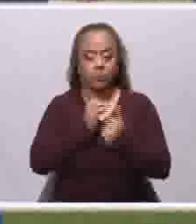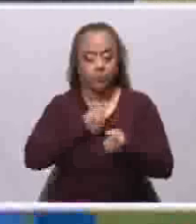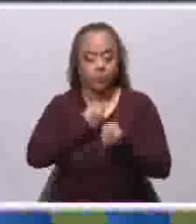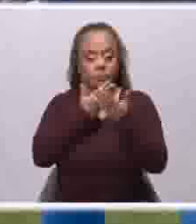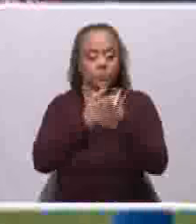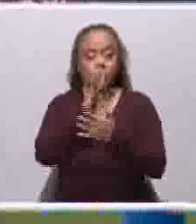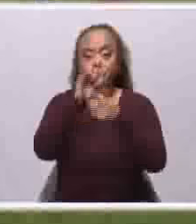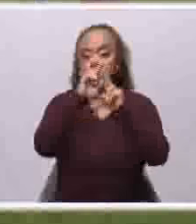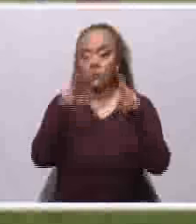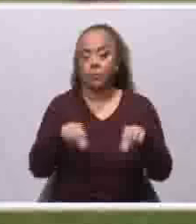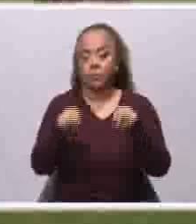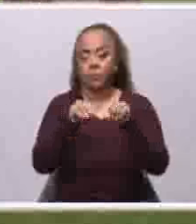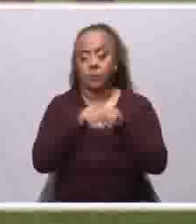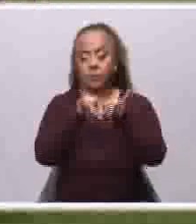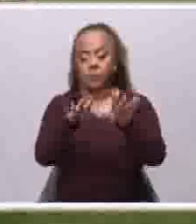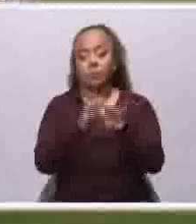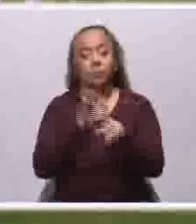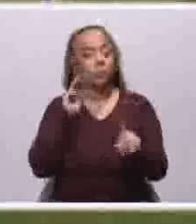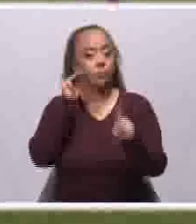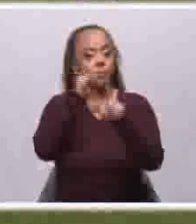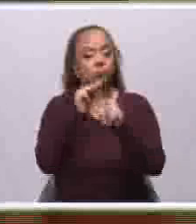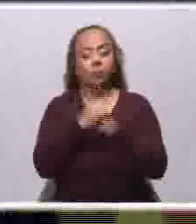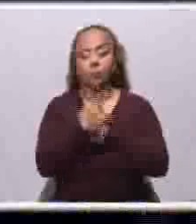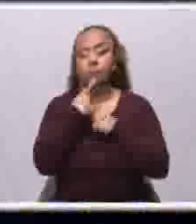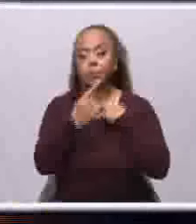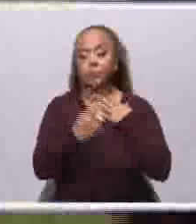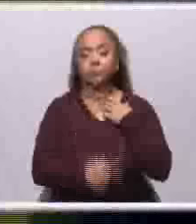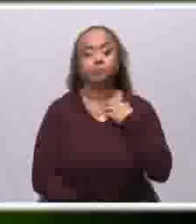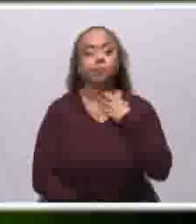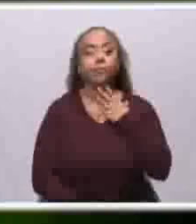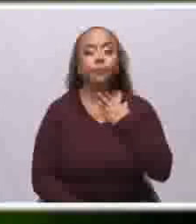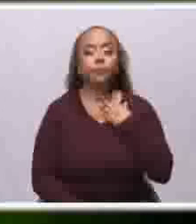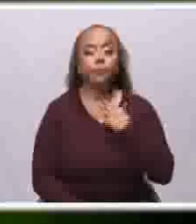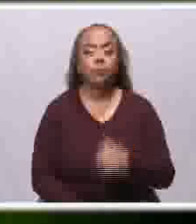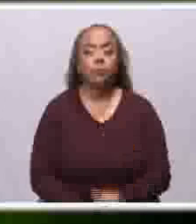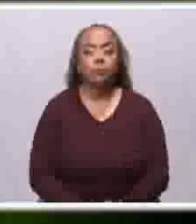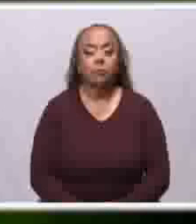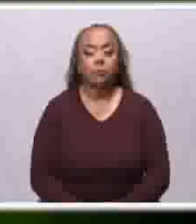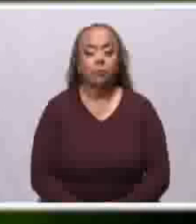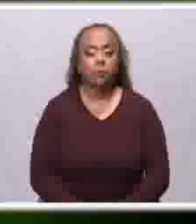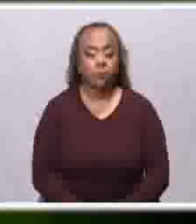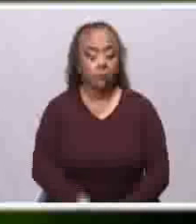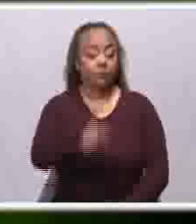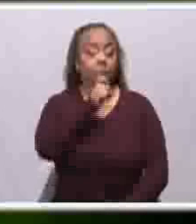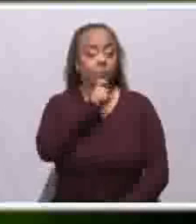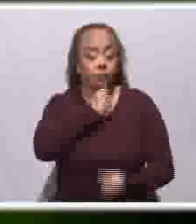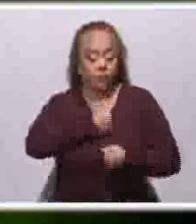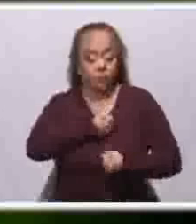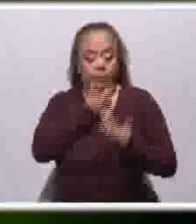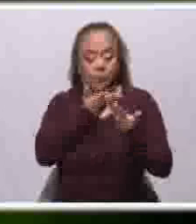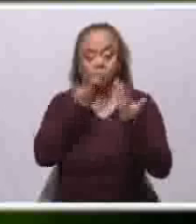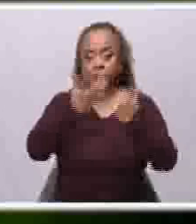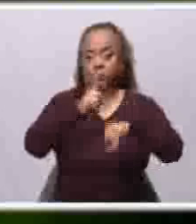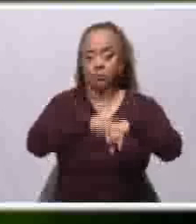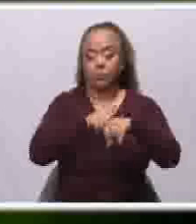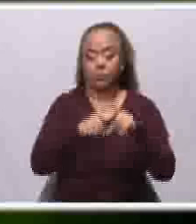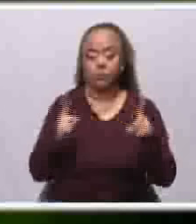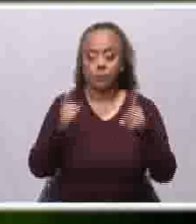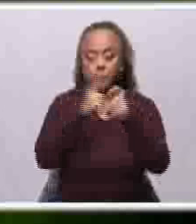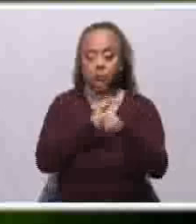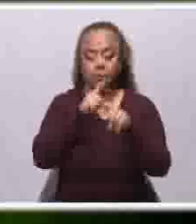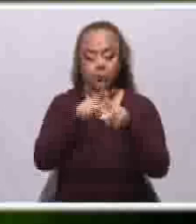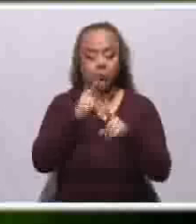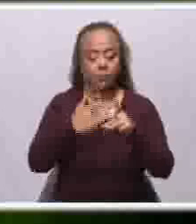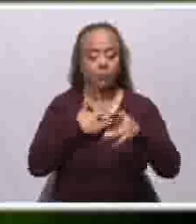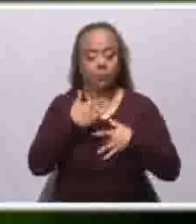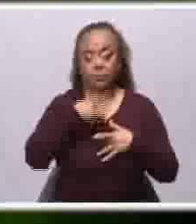través de sus redes sociales un mensaje donde destacaba lo siguiente Qué difícil es expresarme en estos momentos tan complicados Pero